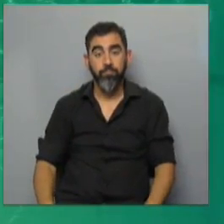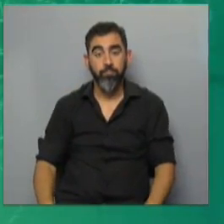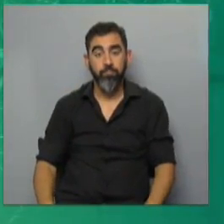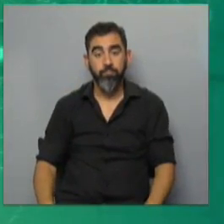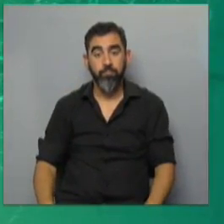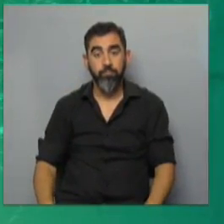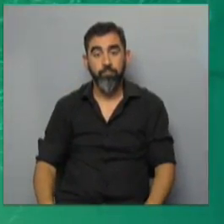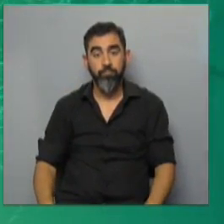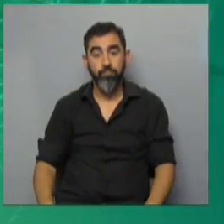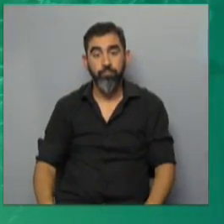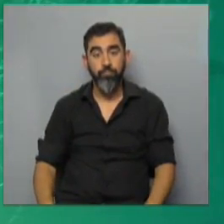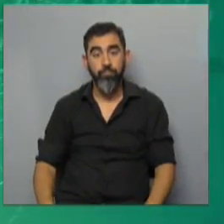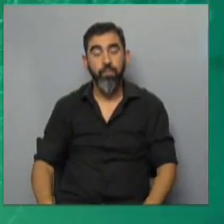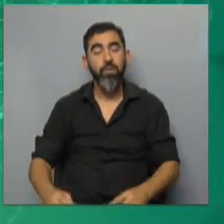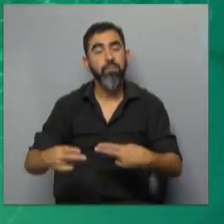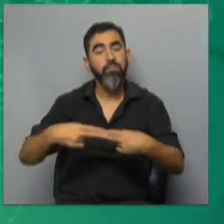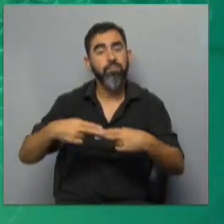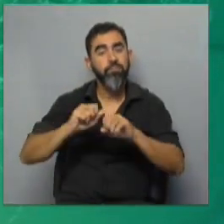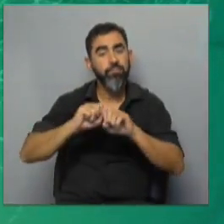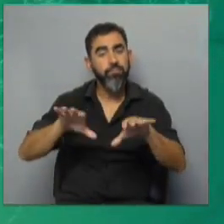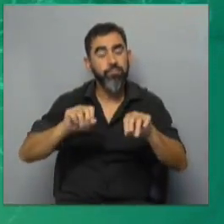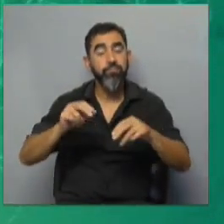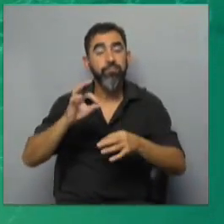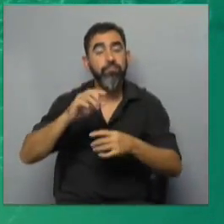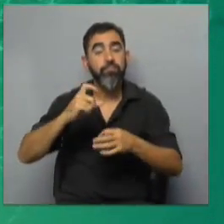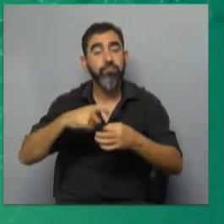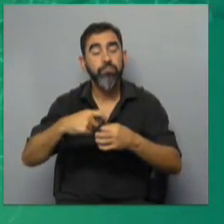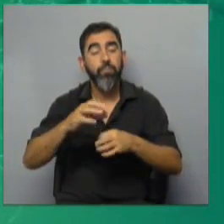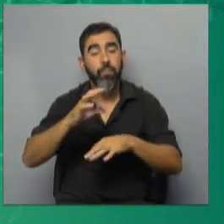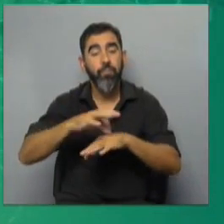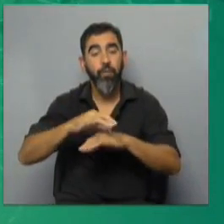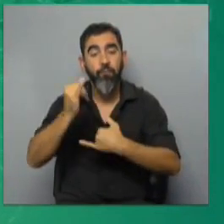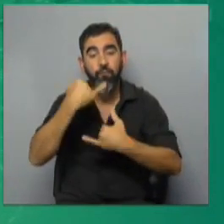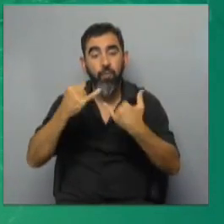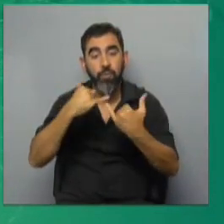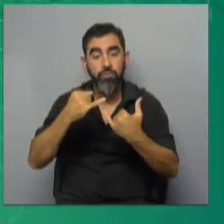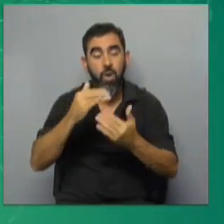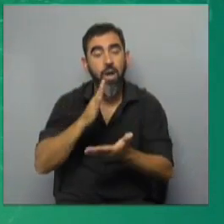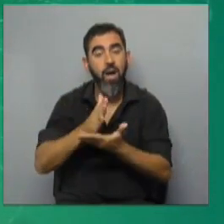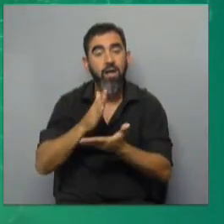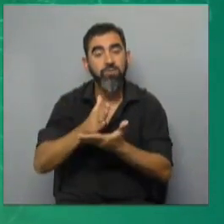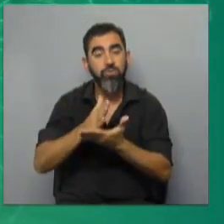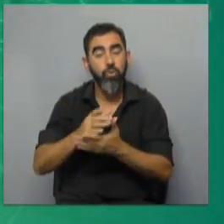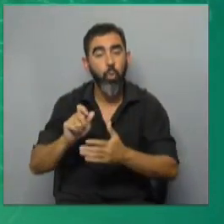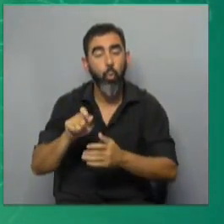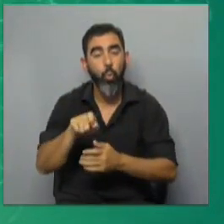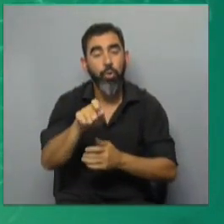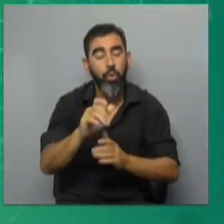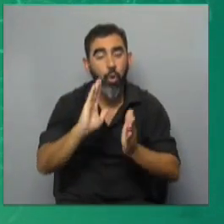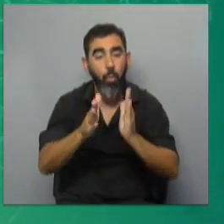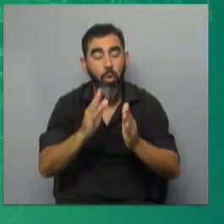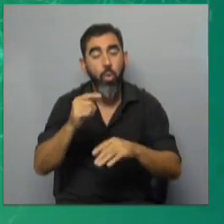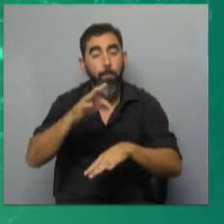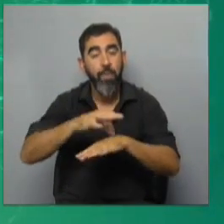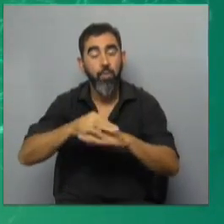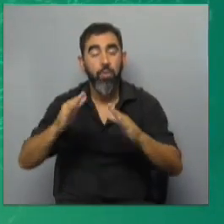y las últimas horas en sus redes sociales el sindicato médico publicó información ofreciendo asesoramiento jurídico a médicos y médicas de